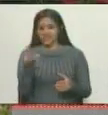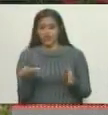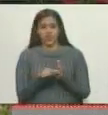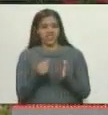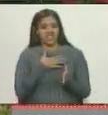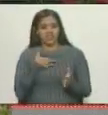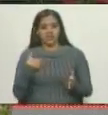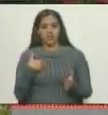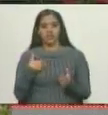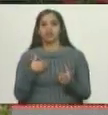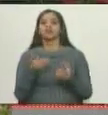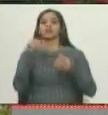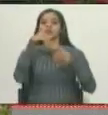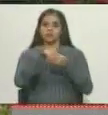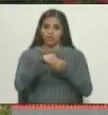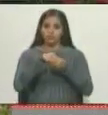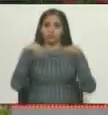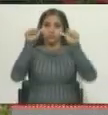de la Constitución.